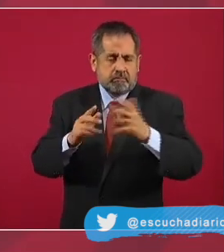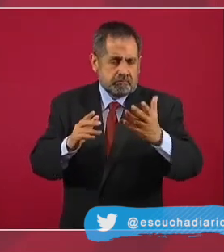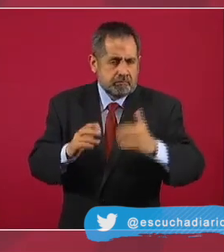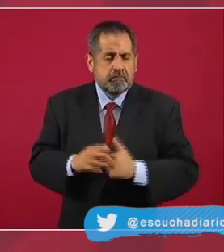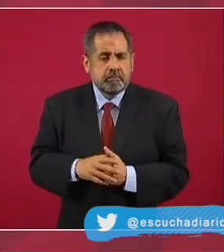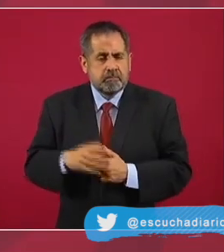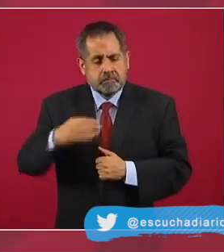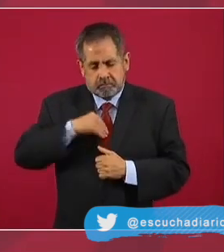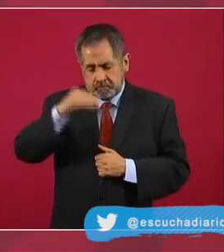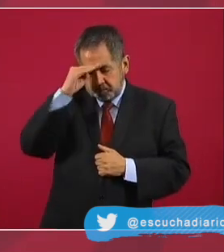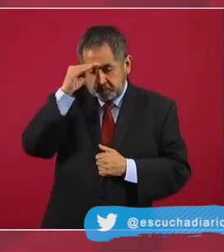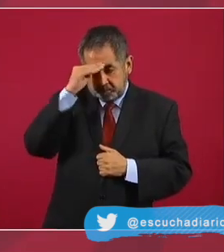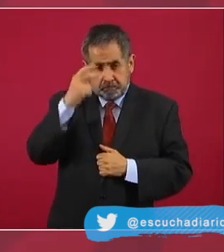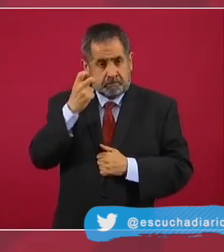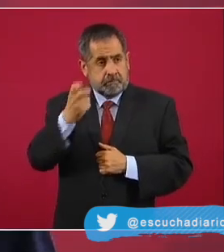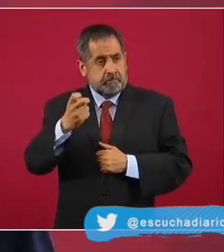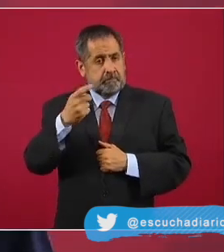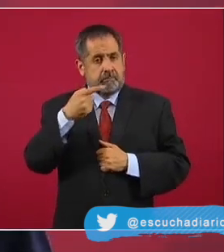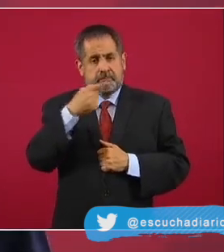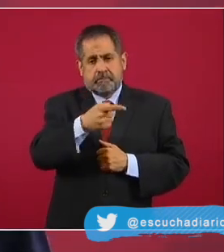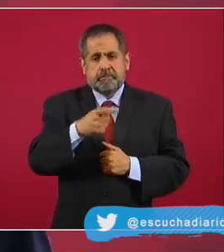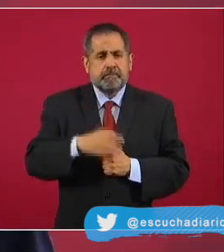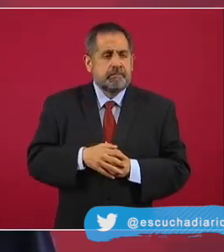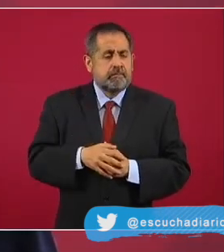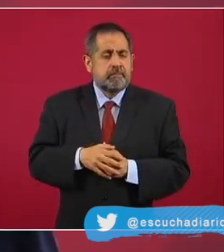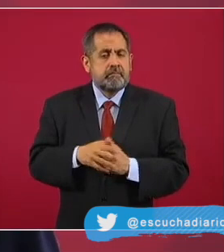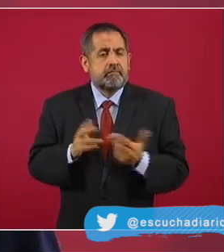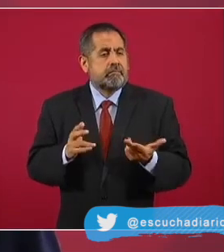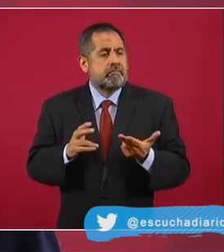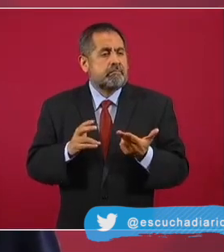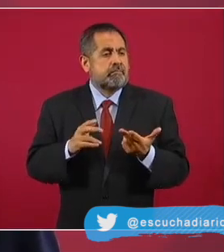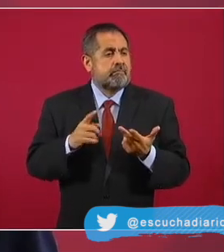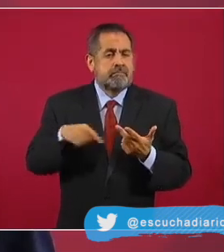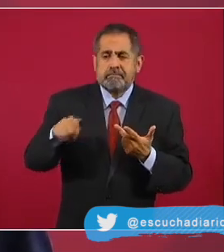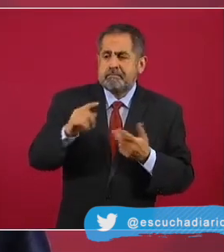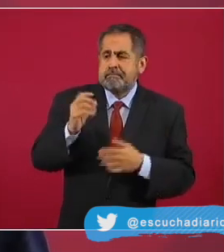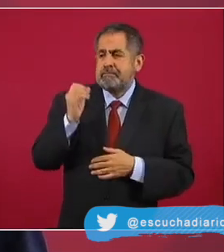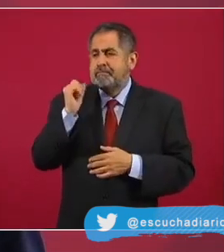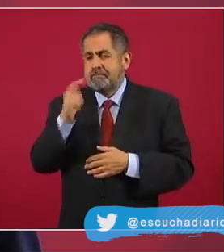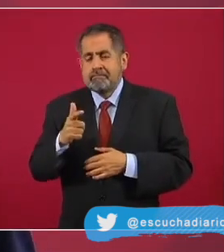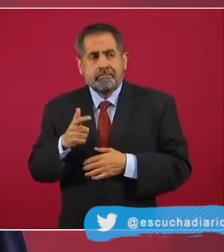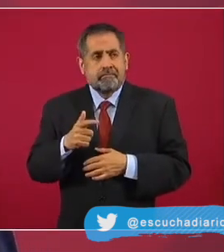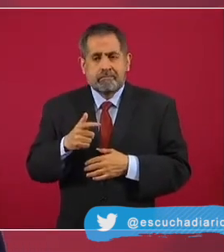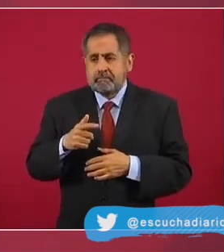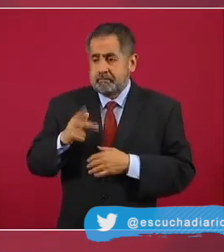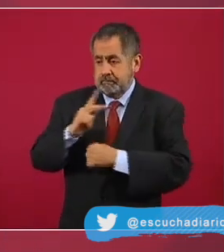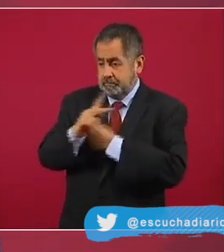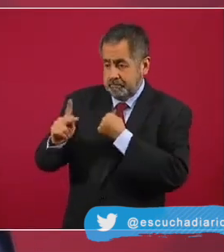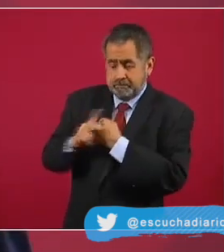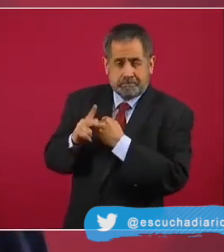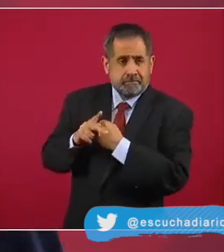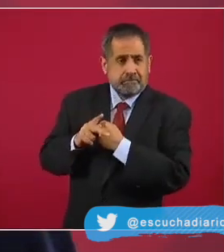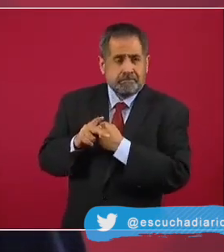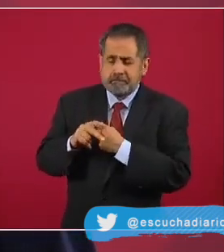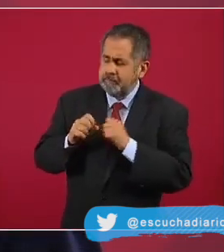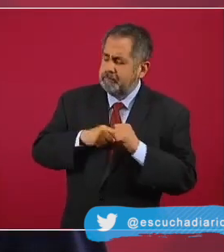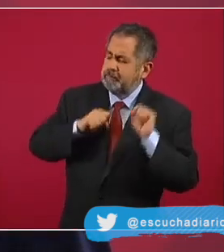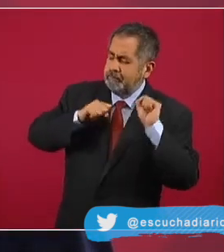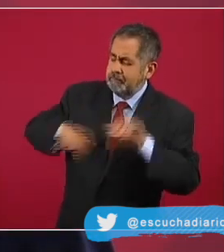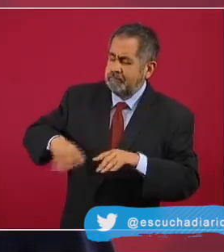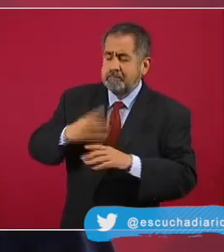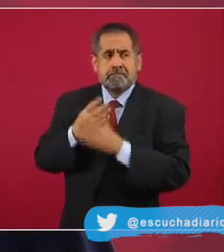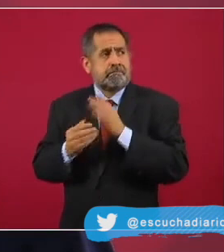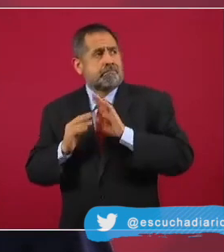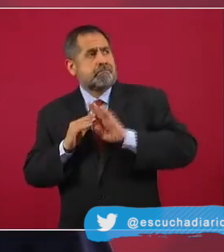Considero que de esta manera nadie se verá obligado a abandonar su lugar de origen y